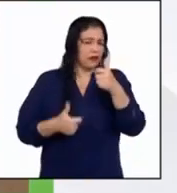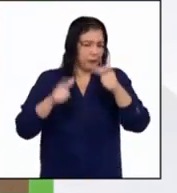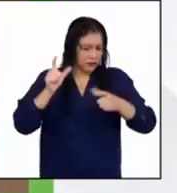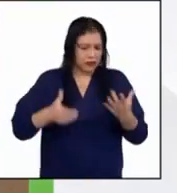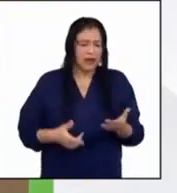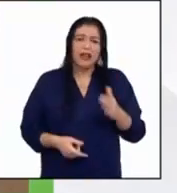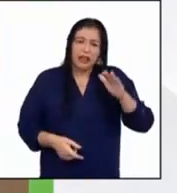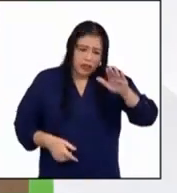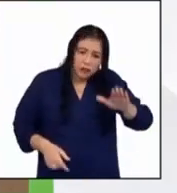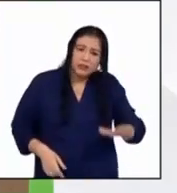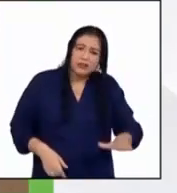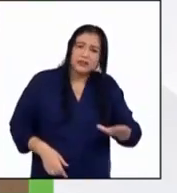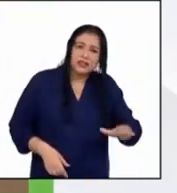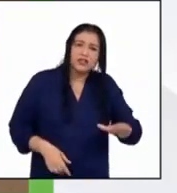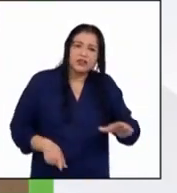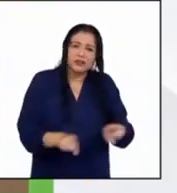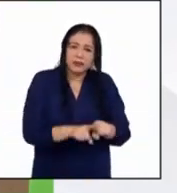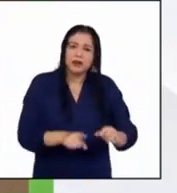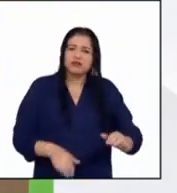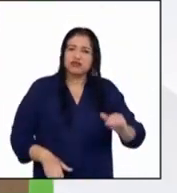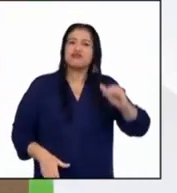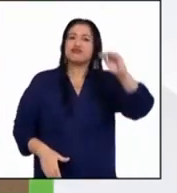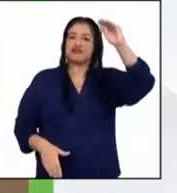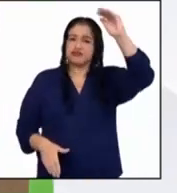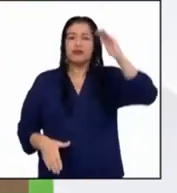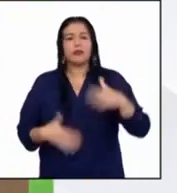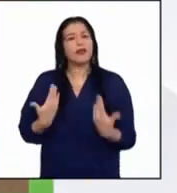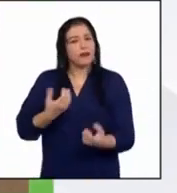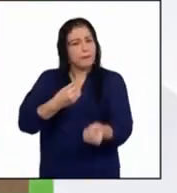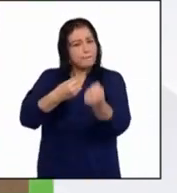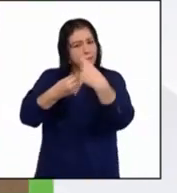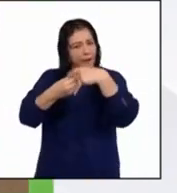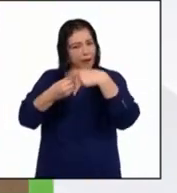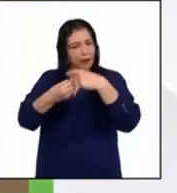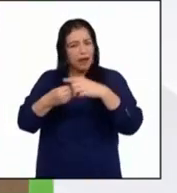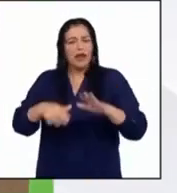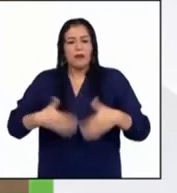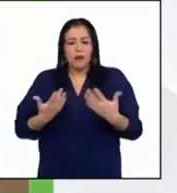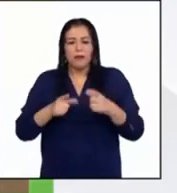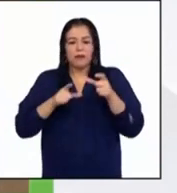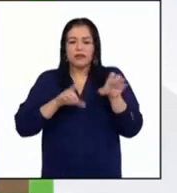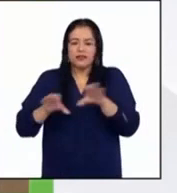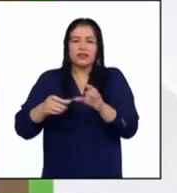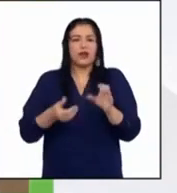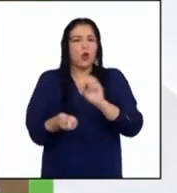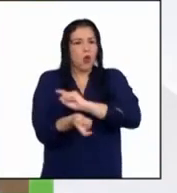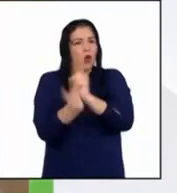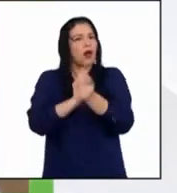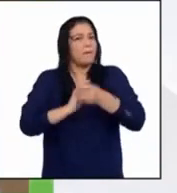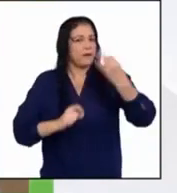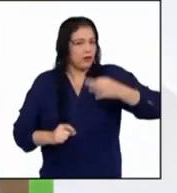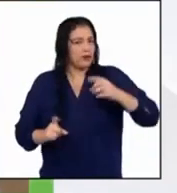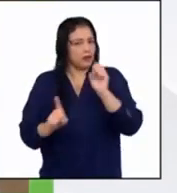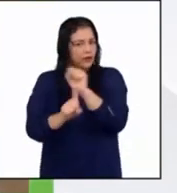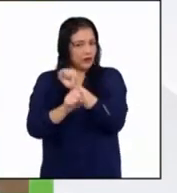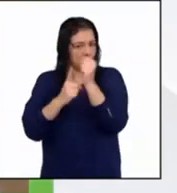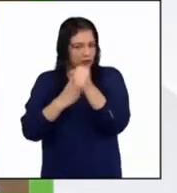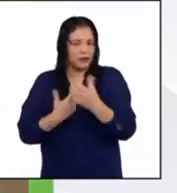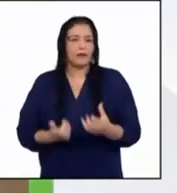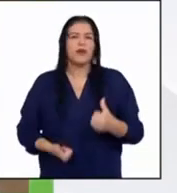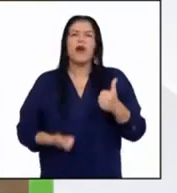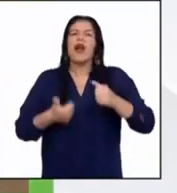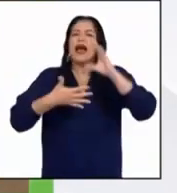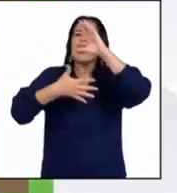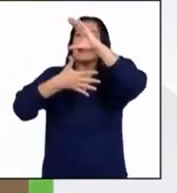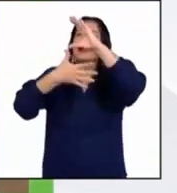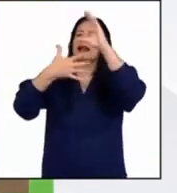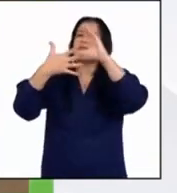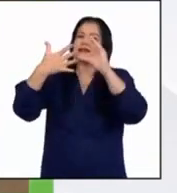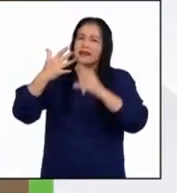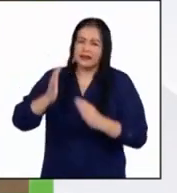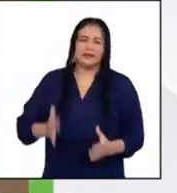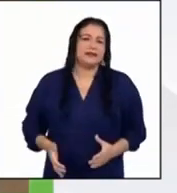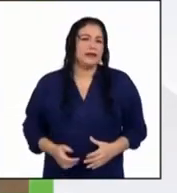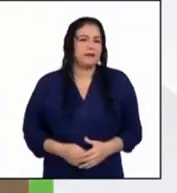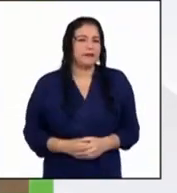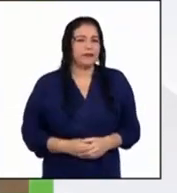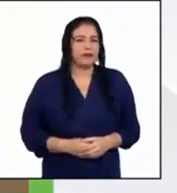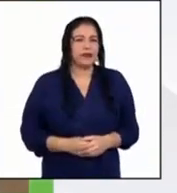hasta lo más grande, que podemos lograr una transformación real. Las características no